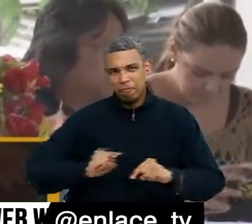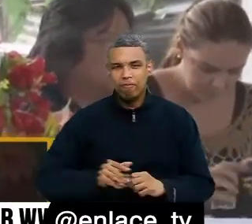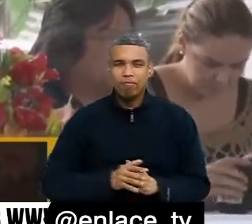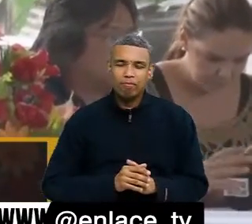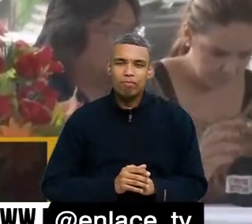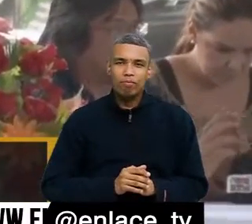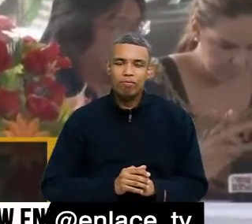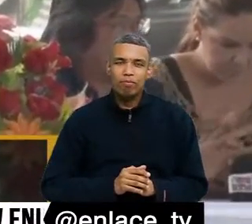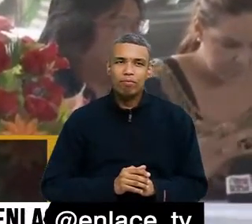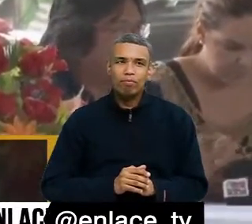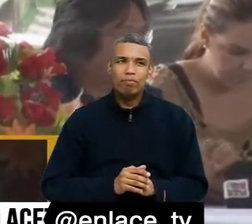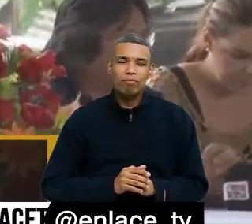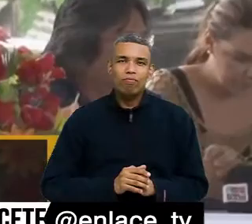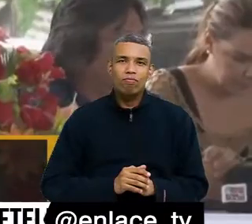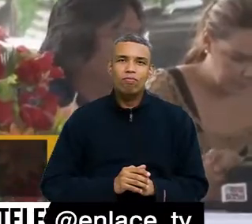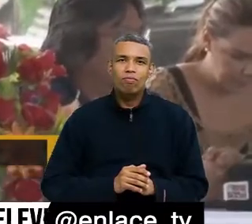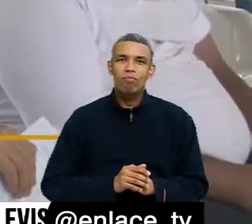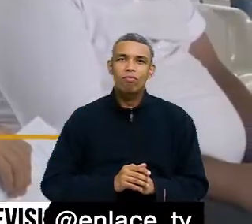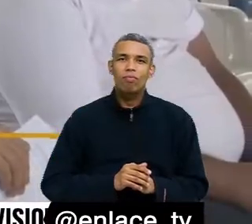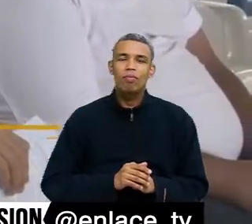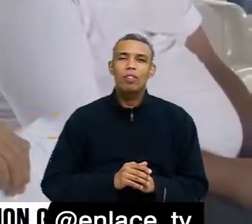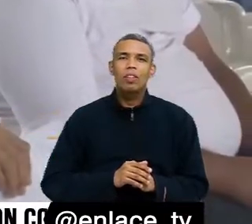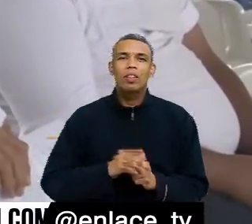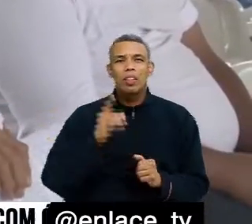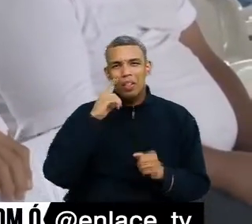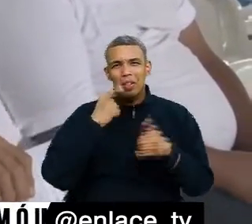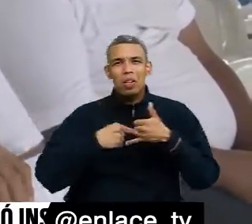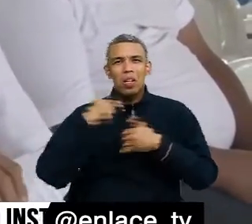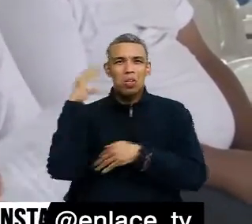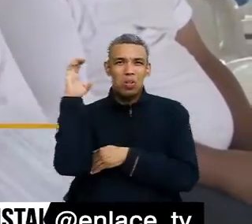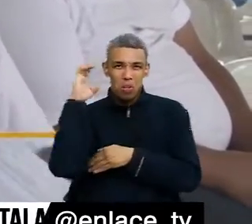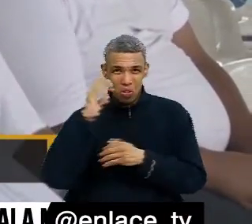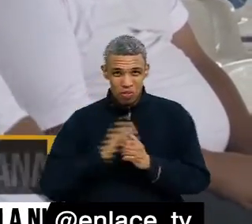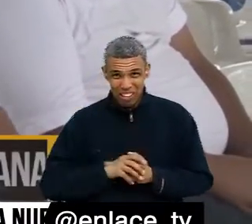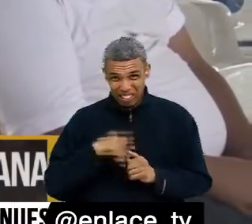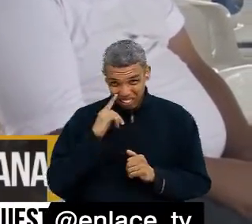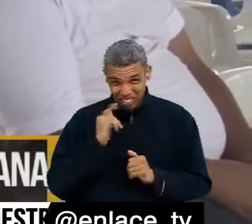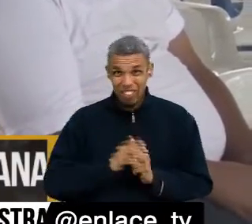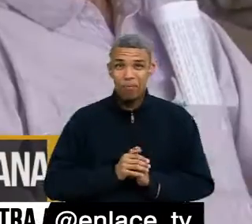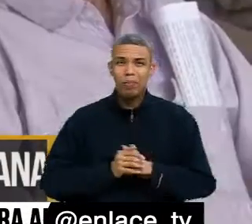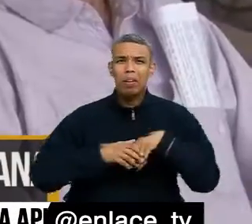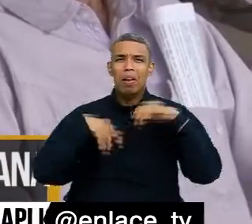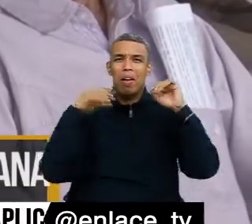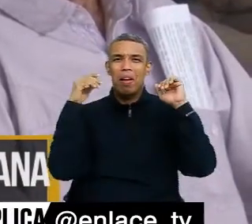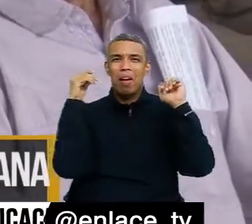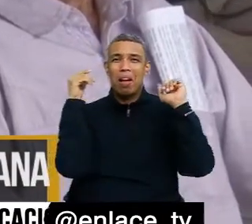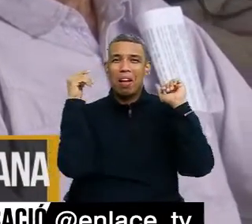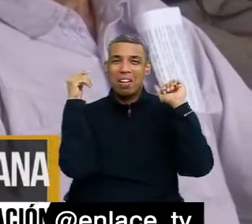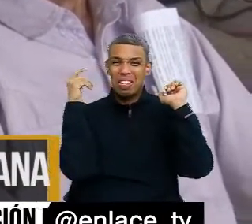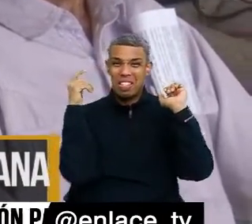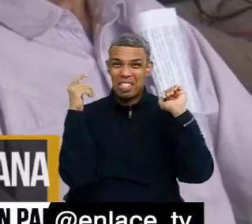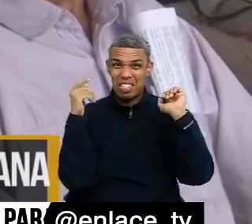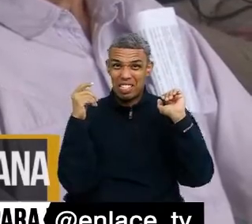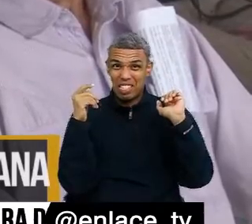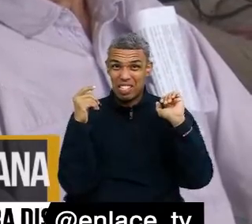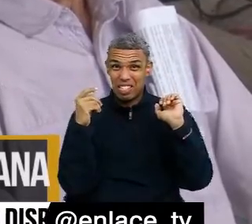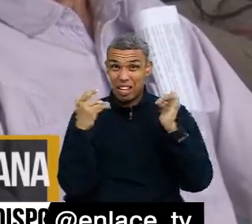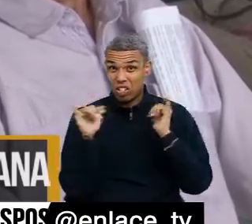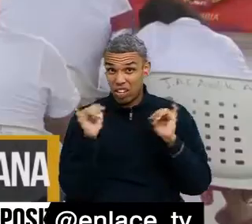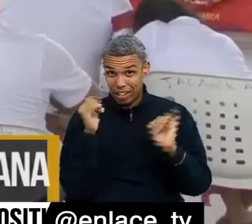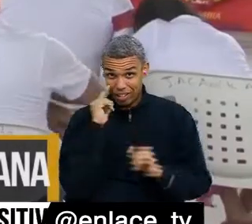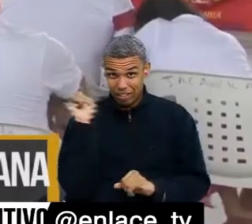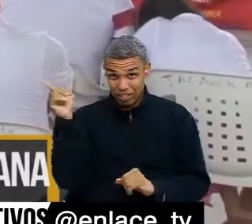y culturales en el municipio de Tauramena, Casanare, se celebró la terminación del contrato Tauramena, ejecutado durante 22 años por la